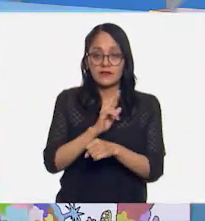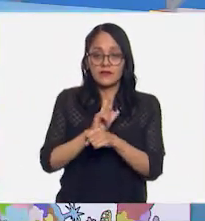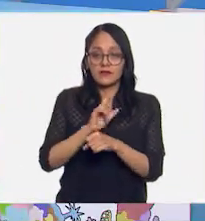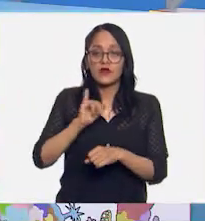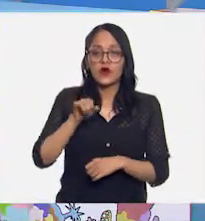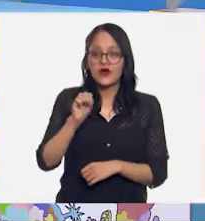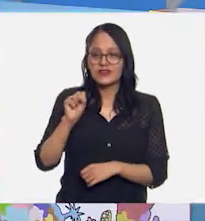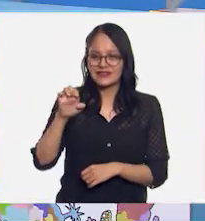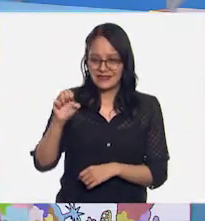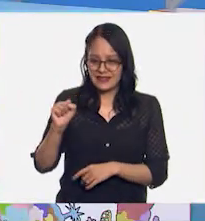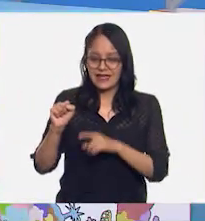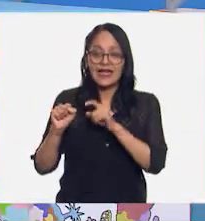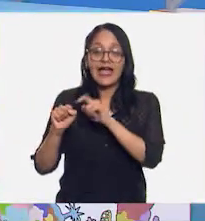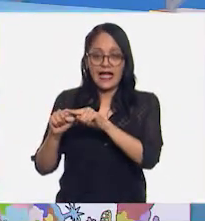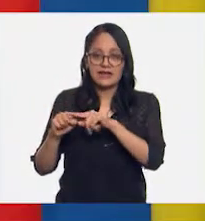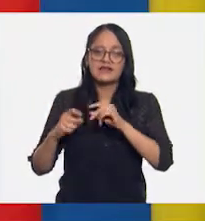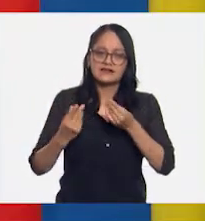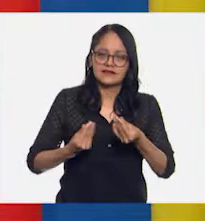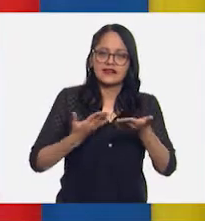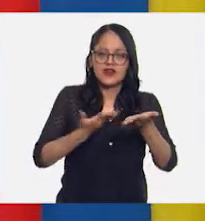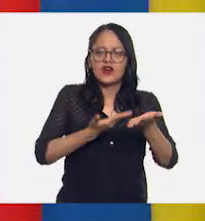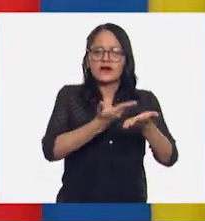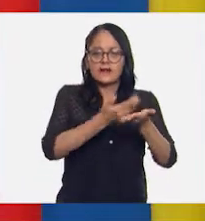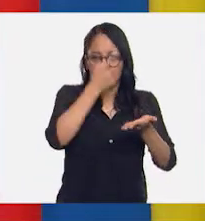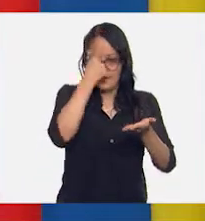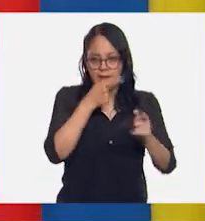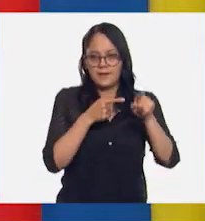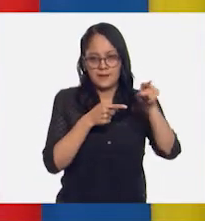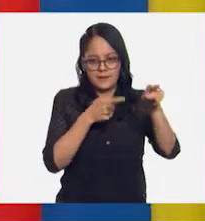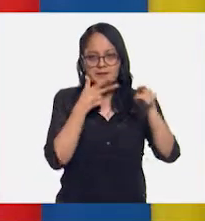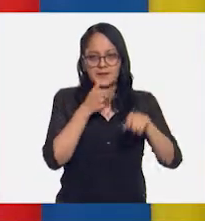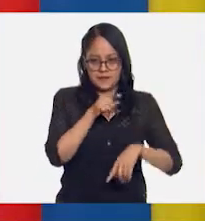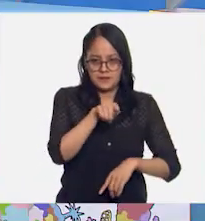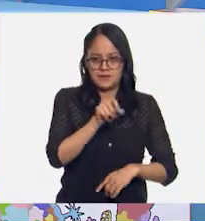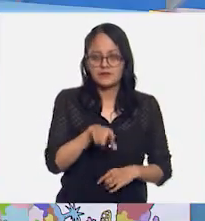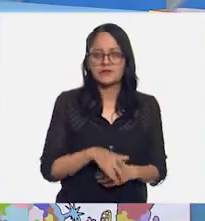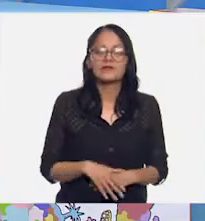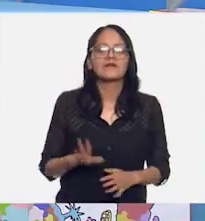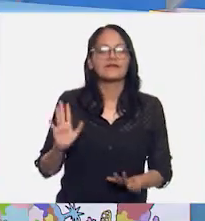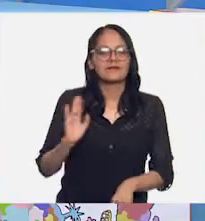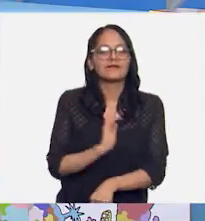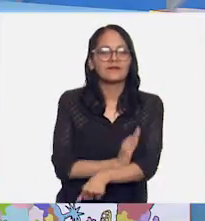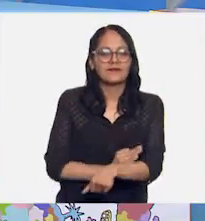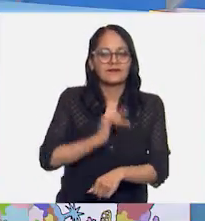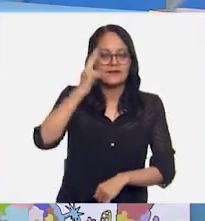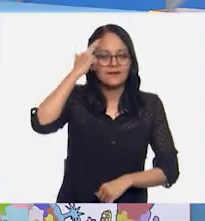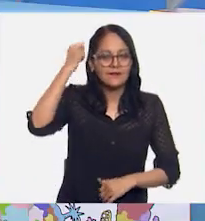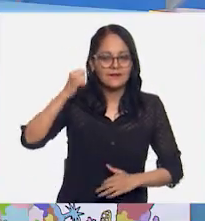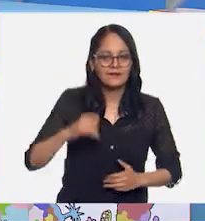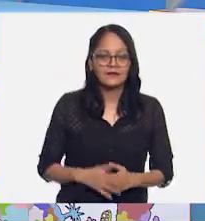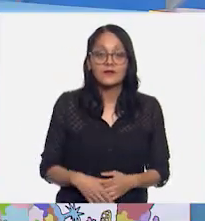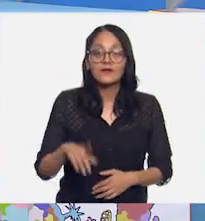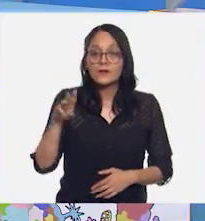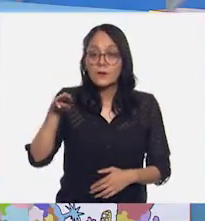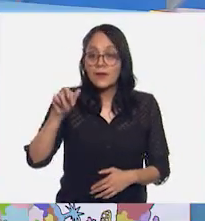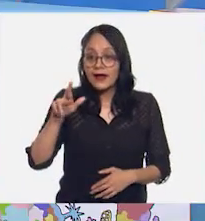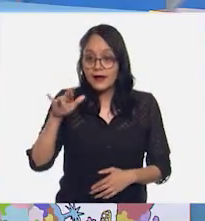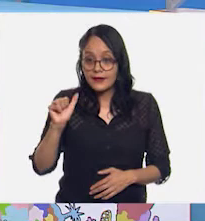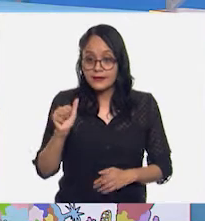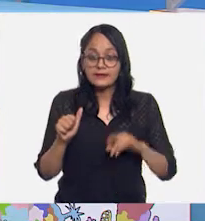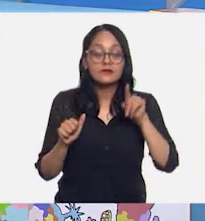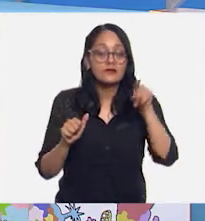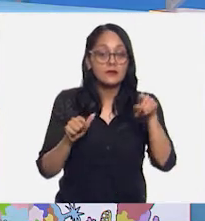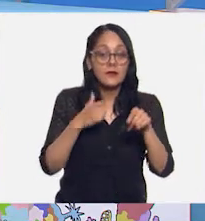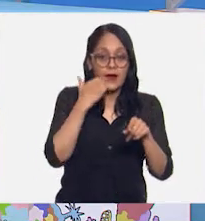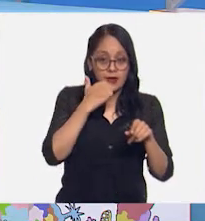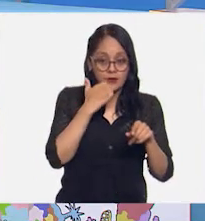Carlos Pellicer precisamente. Ah, sí es cierto, ya me acordé. Estudiantes en casa, María, mientras leemos